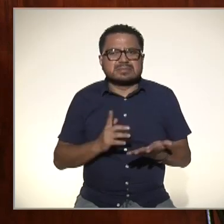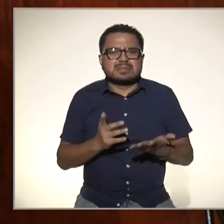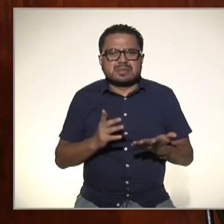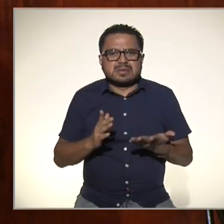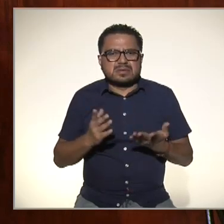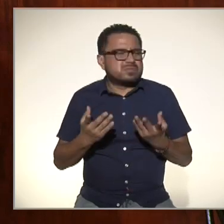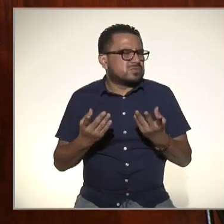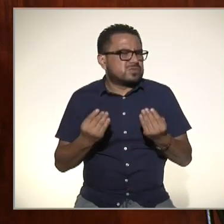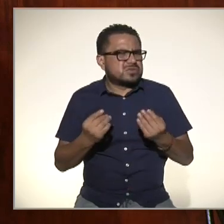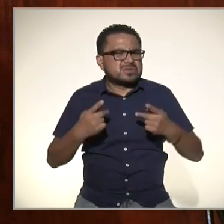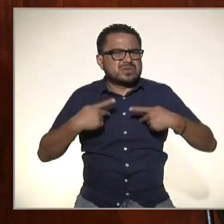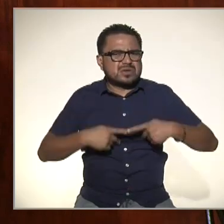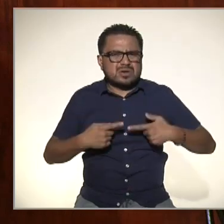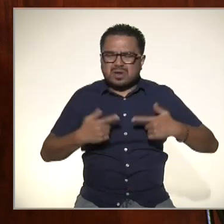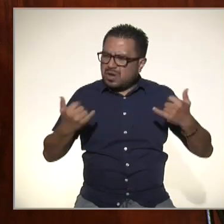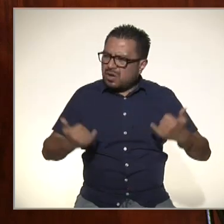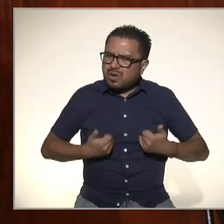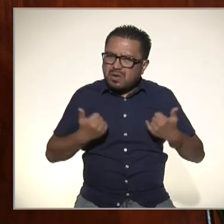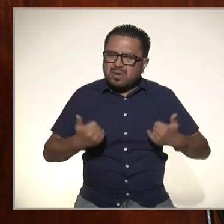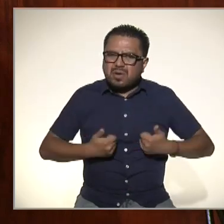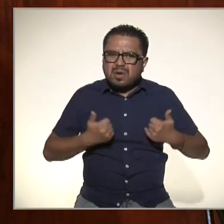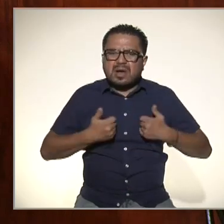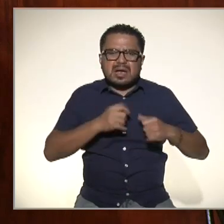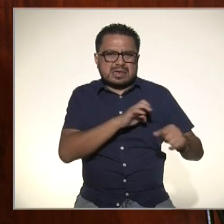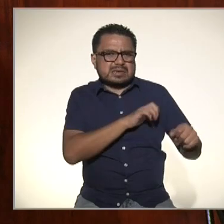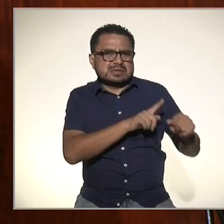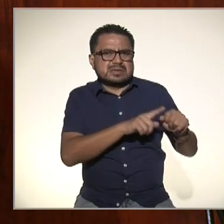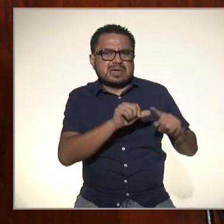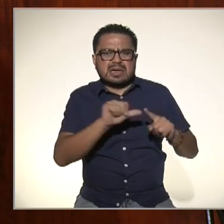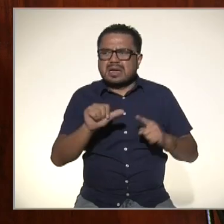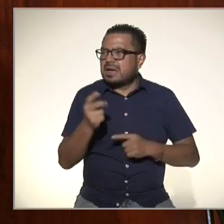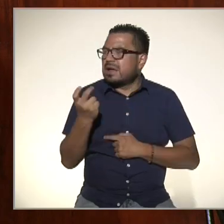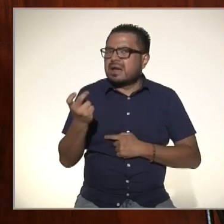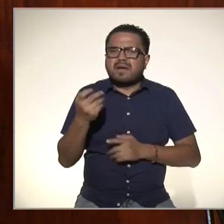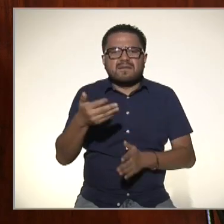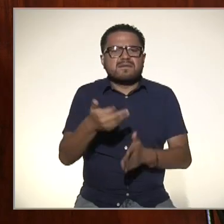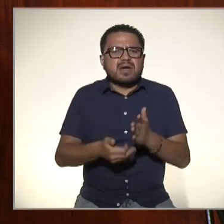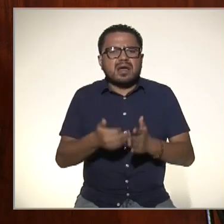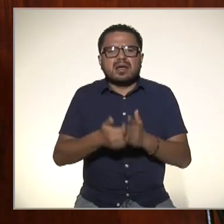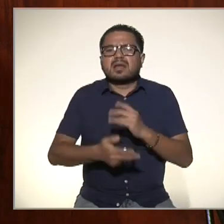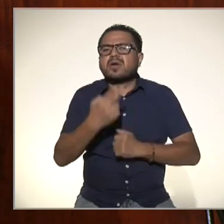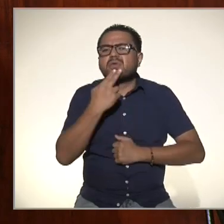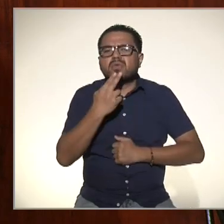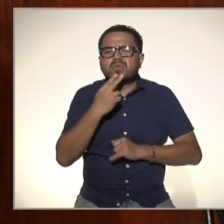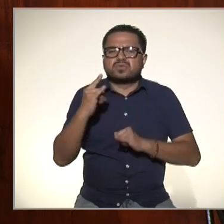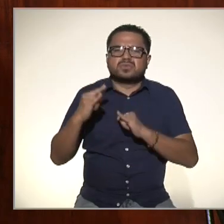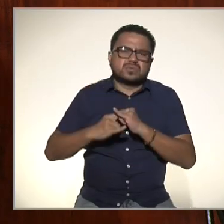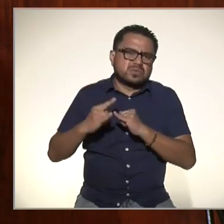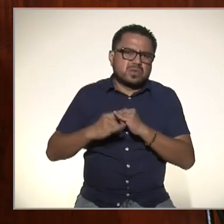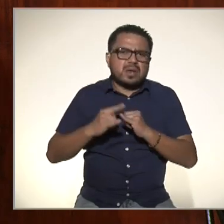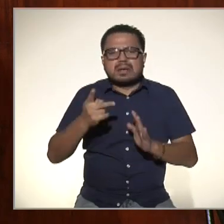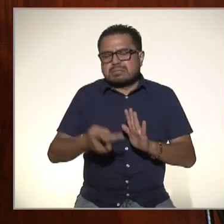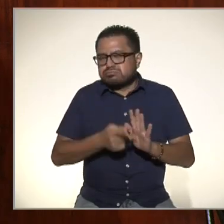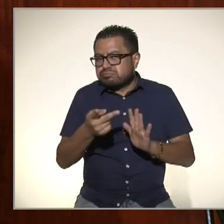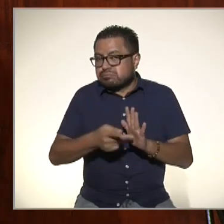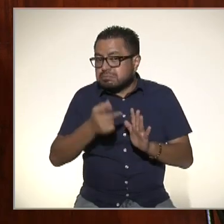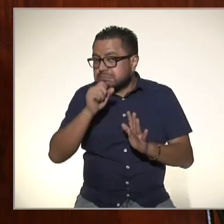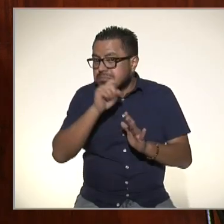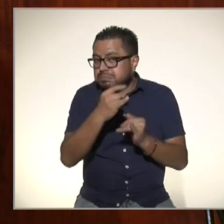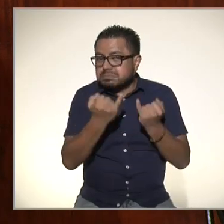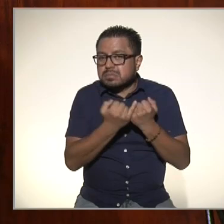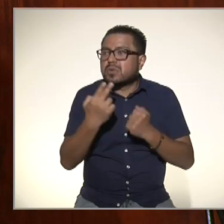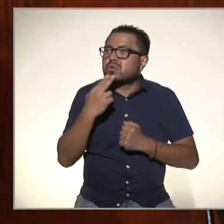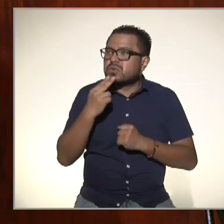de mucha gente joven en particular, sobre todo por la falta de utilización de preservativo, y muchas veces, aunque utilicen